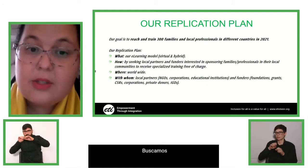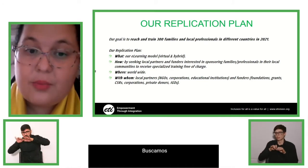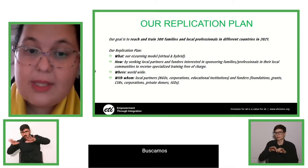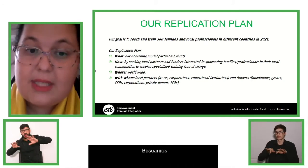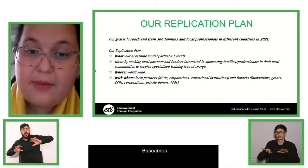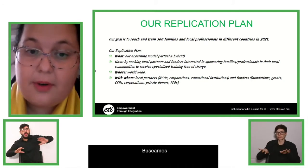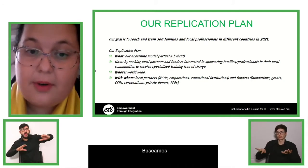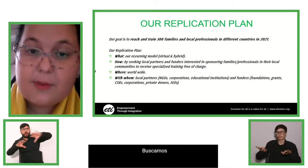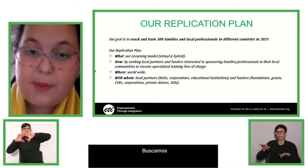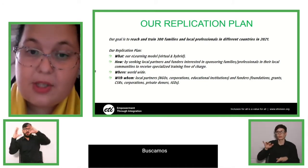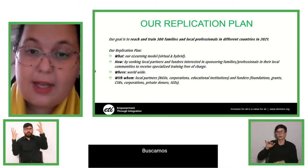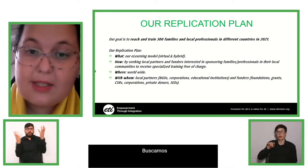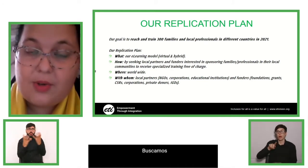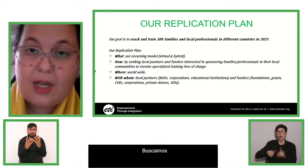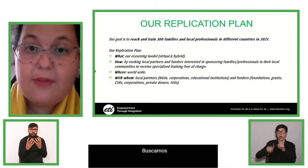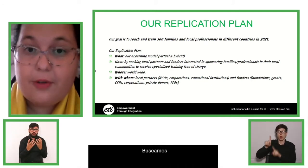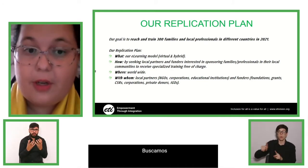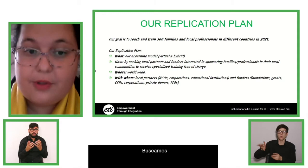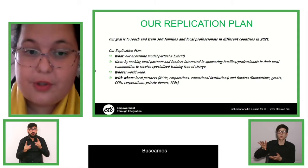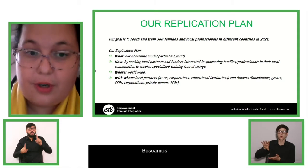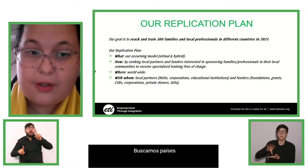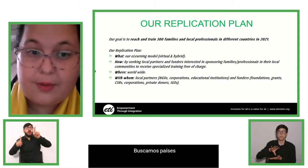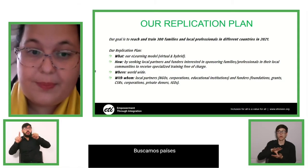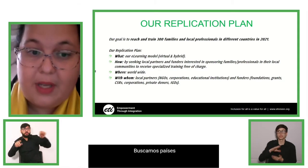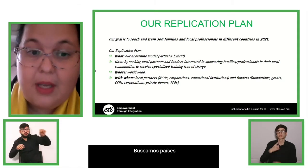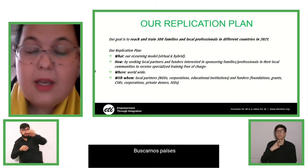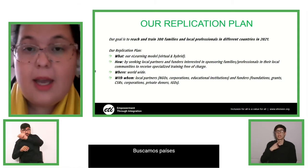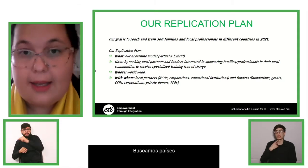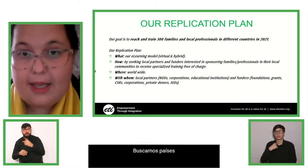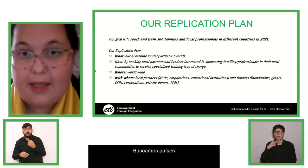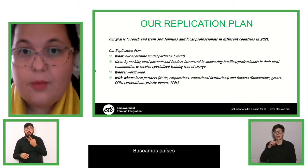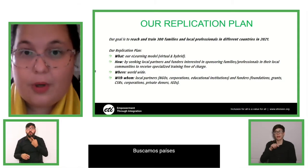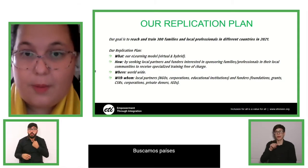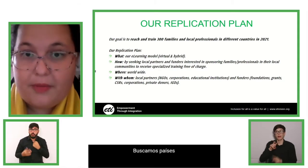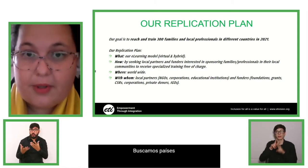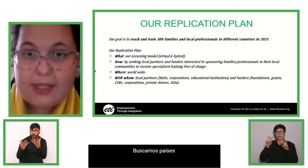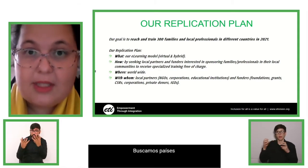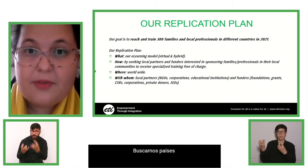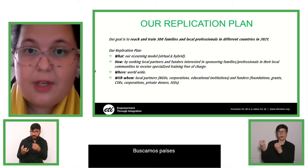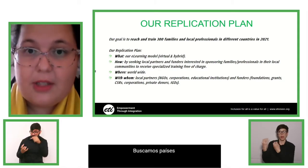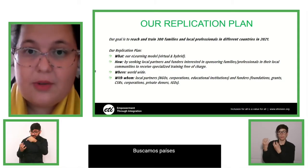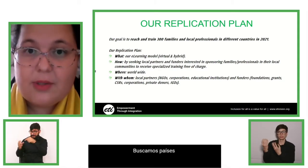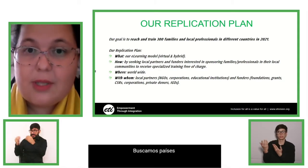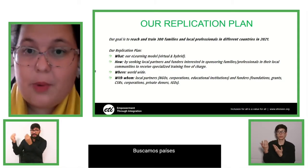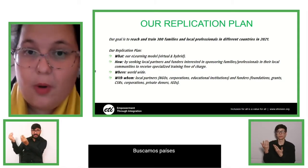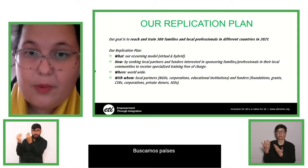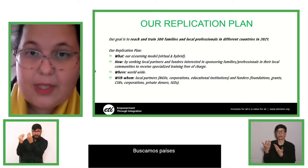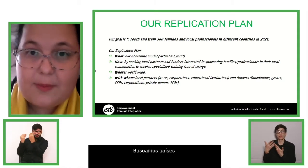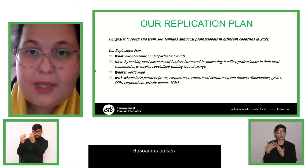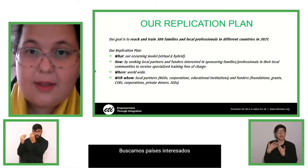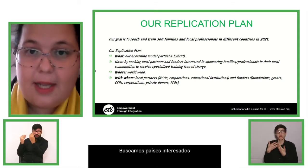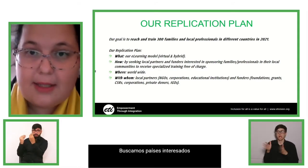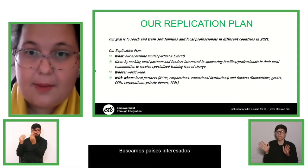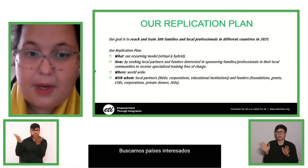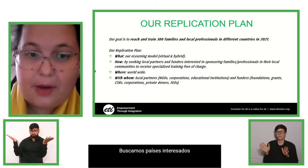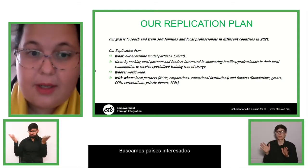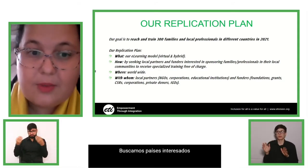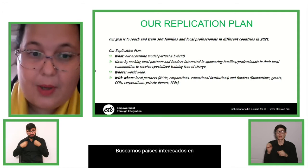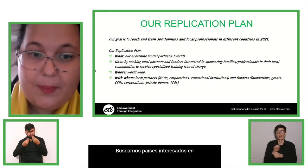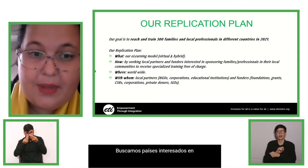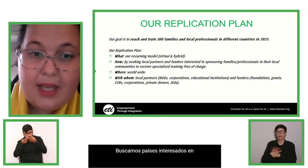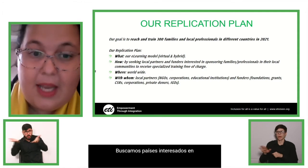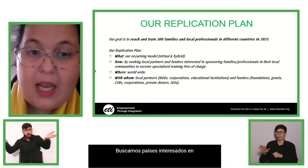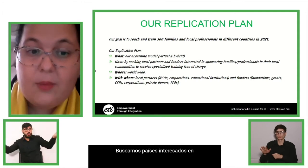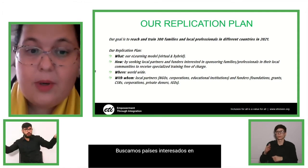estén interesados en recibir esta capacitación libre de manera gratis